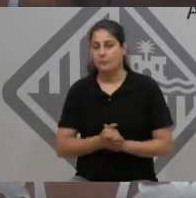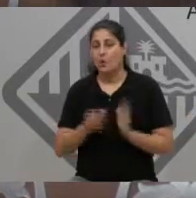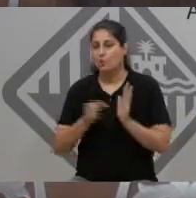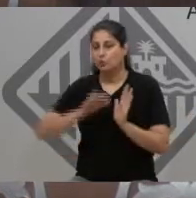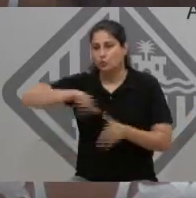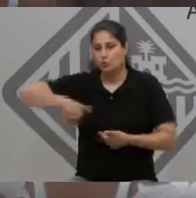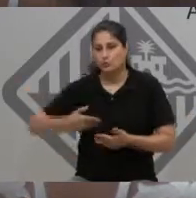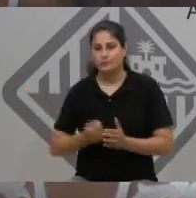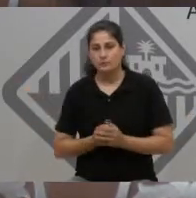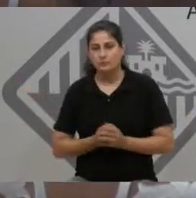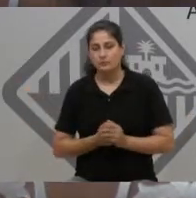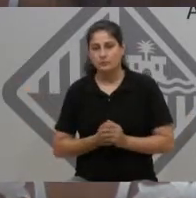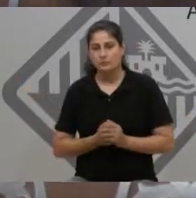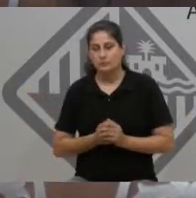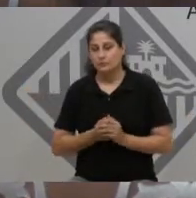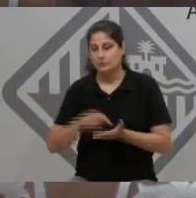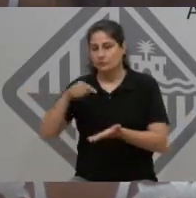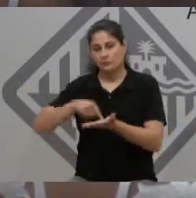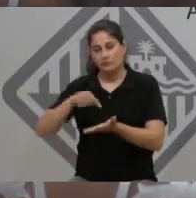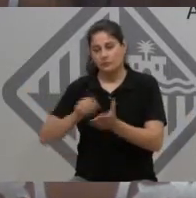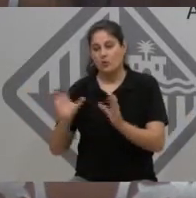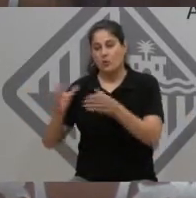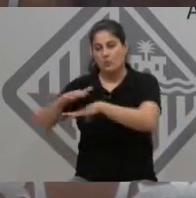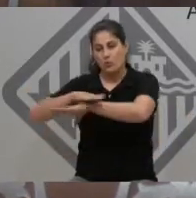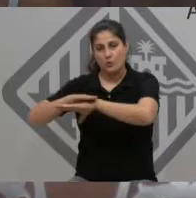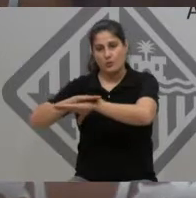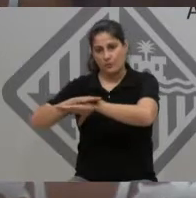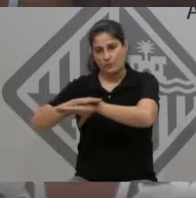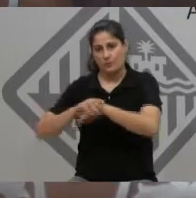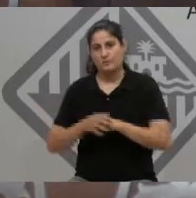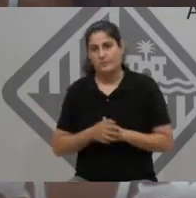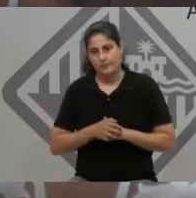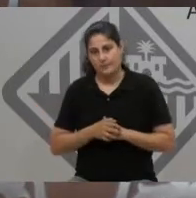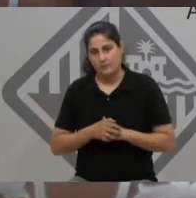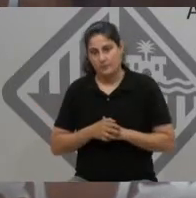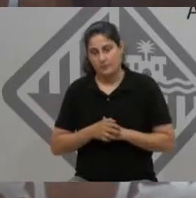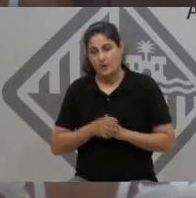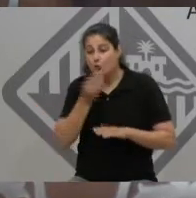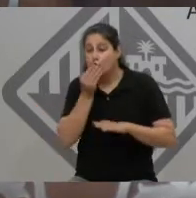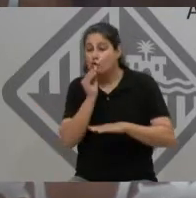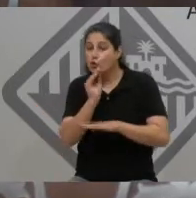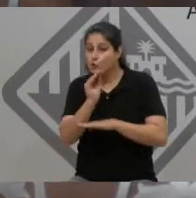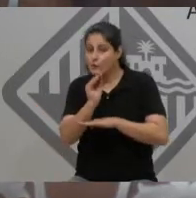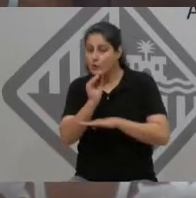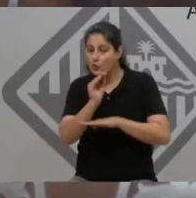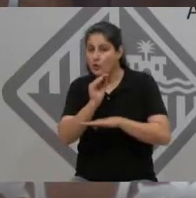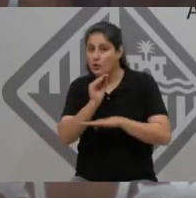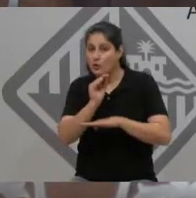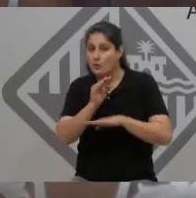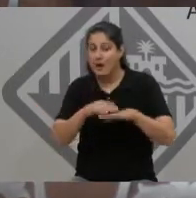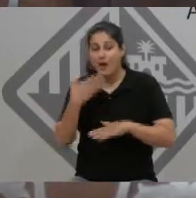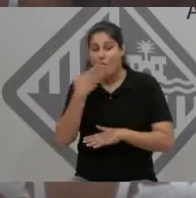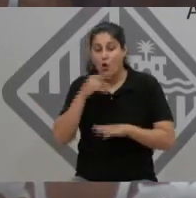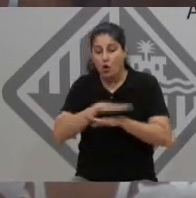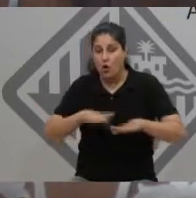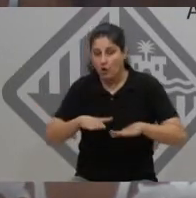punto, instamos a que el equipo de gobierno amplíe las ayudas para el acceso a las escoletas de